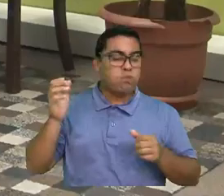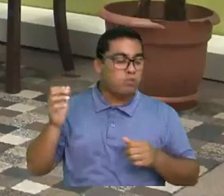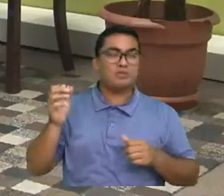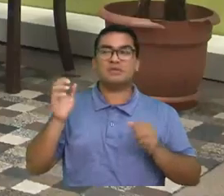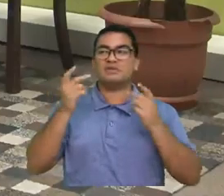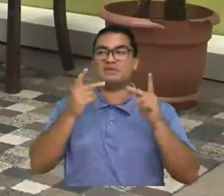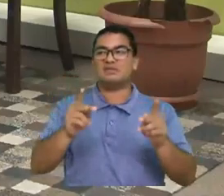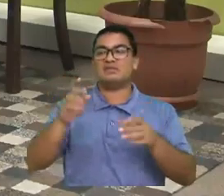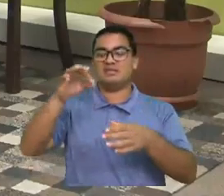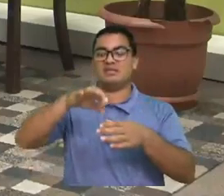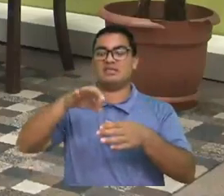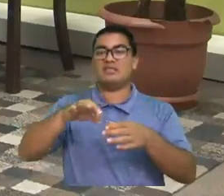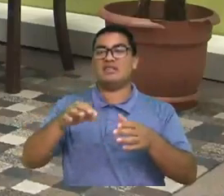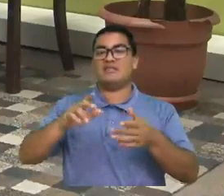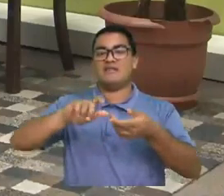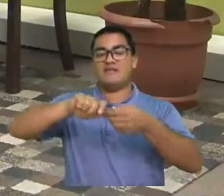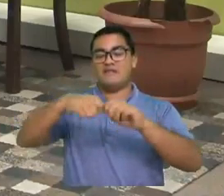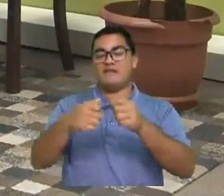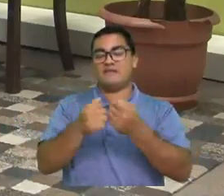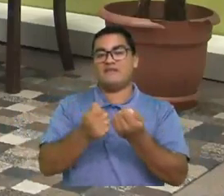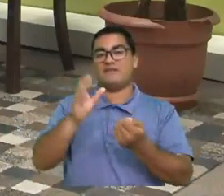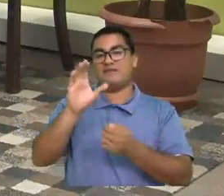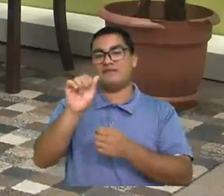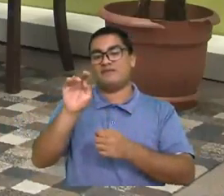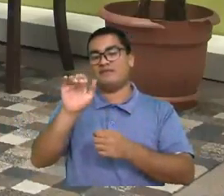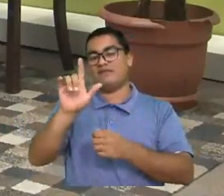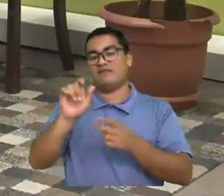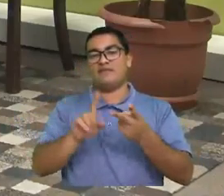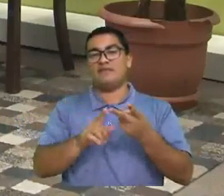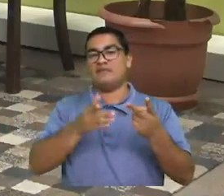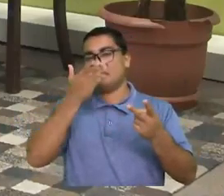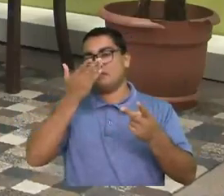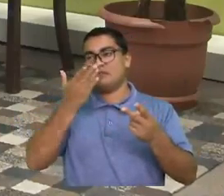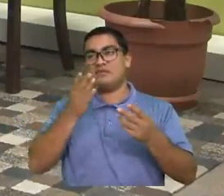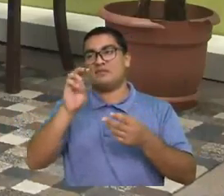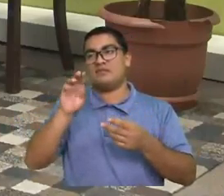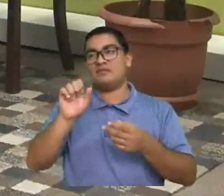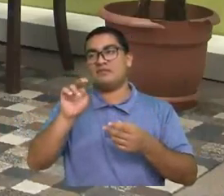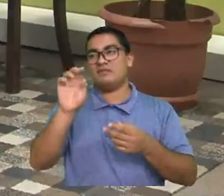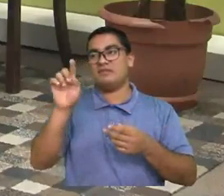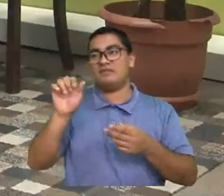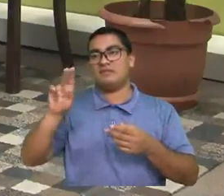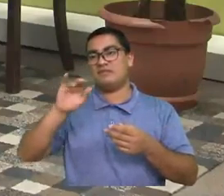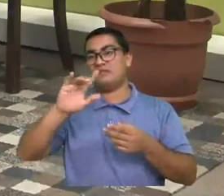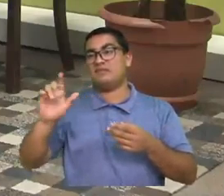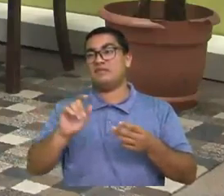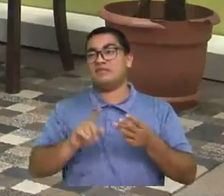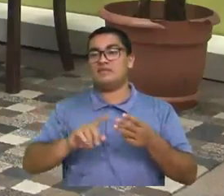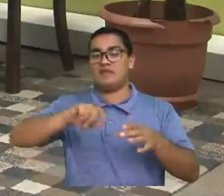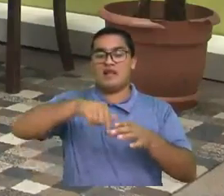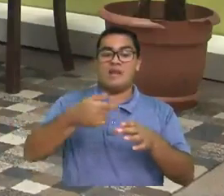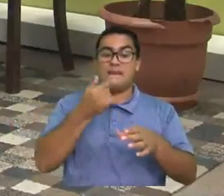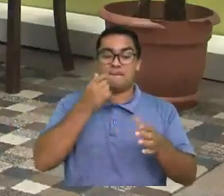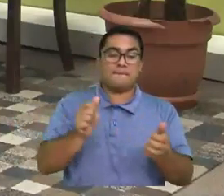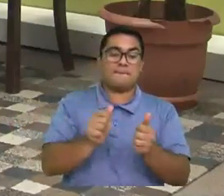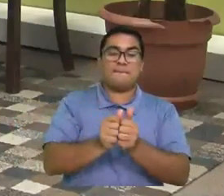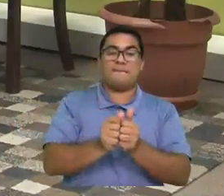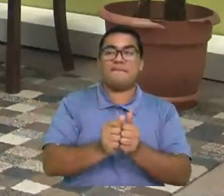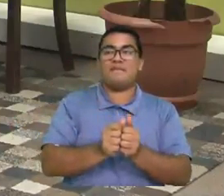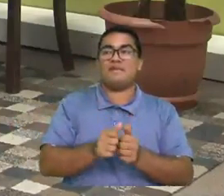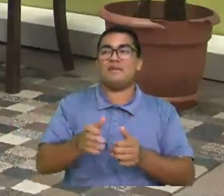mi té, un té de canela, un té de manzanilla. Si le echo miel todavía, pues muchísimo mejor, ¿verdad? Porque